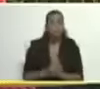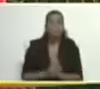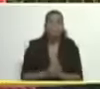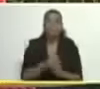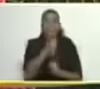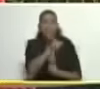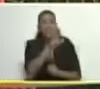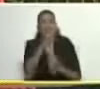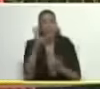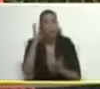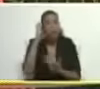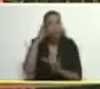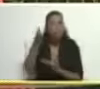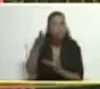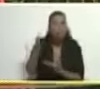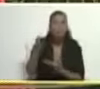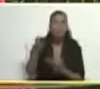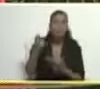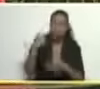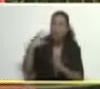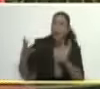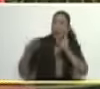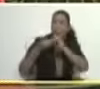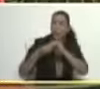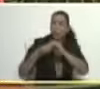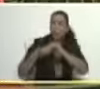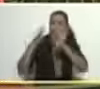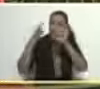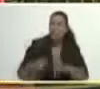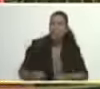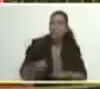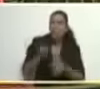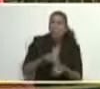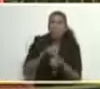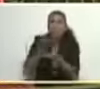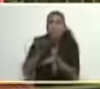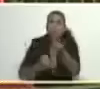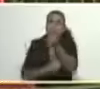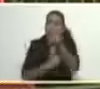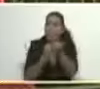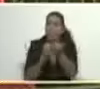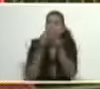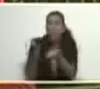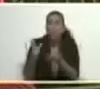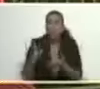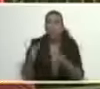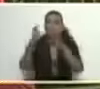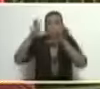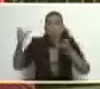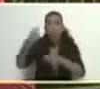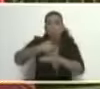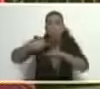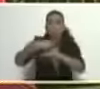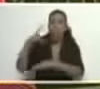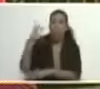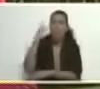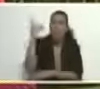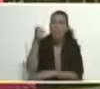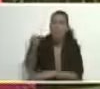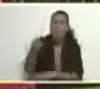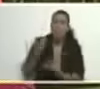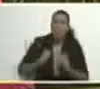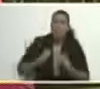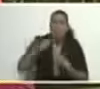Al escucharlo, vemos que podemos fortalecer nuestra determinación para expresar nuestra solidaridad con el gobierno de Bolivia, con el pueblo de